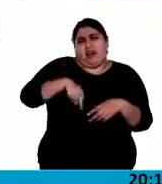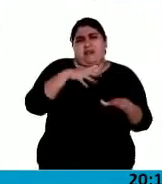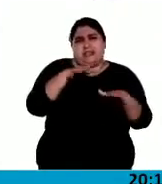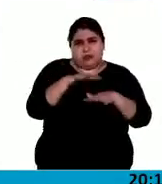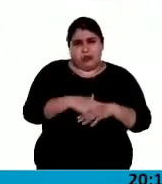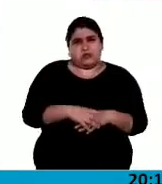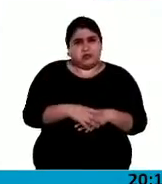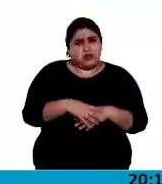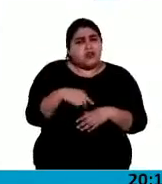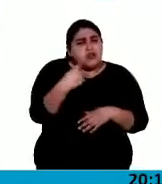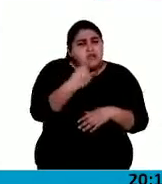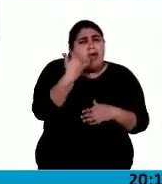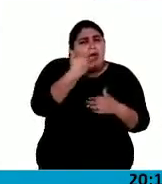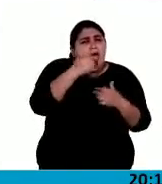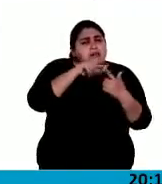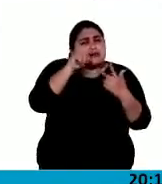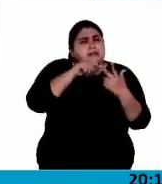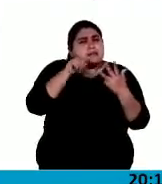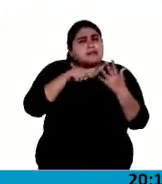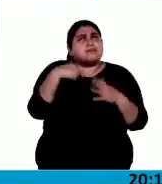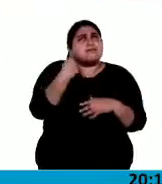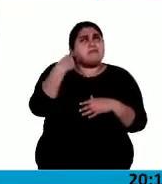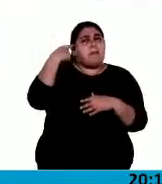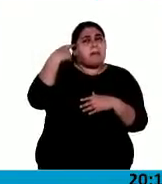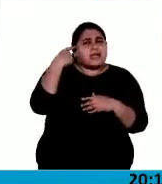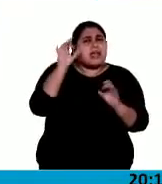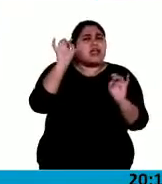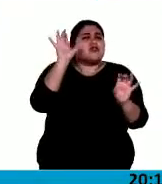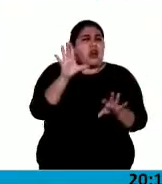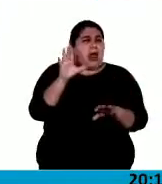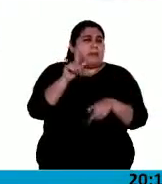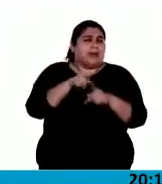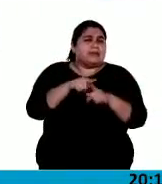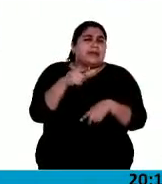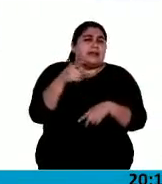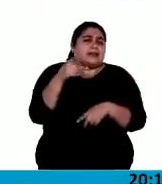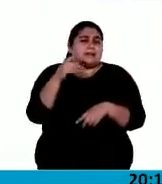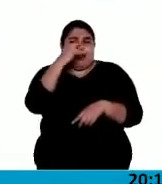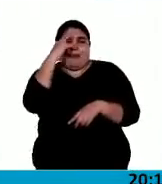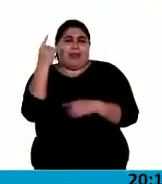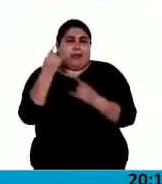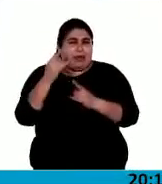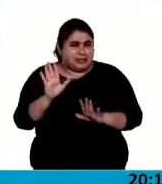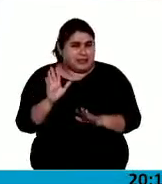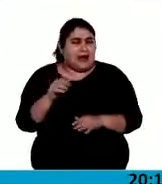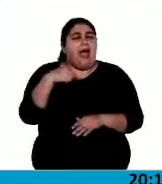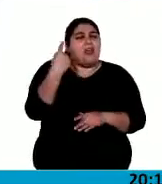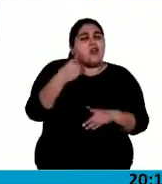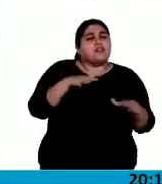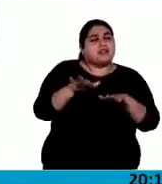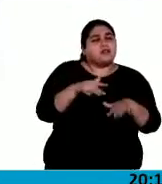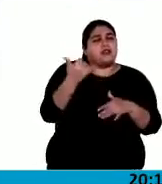nos hace, por supuesto, pensar que no solamente se trató de una impericia, sino se trató de otra situación.